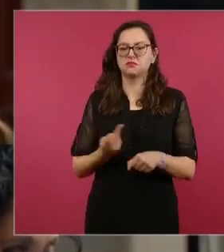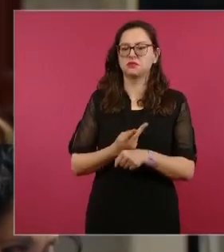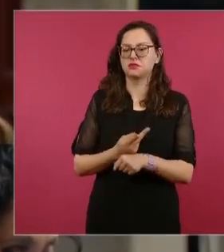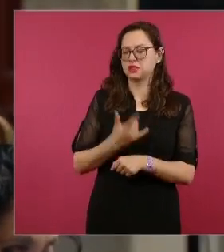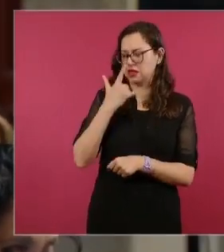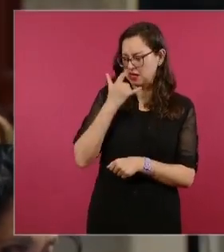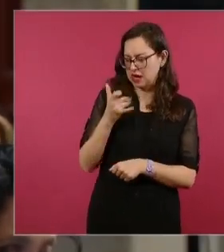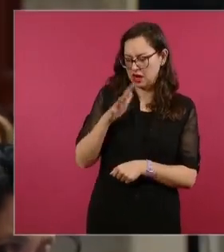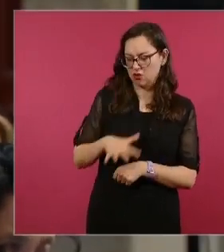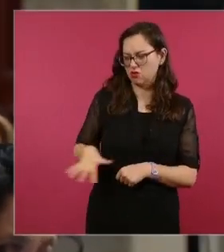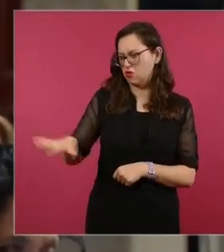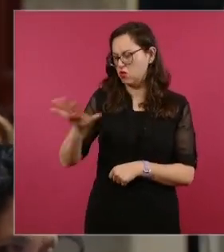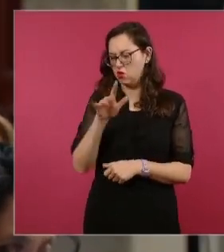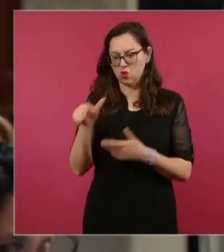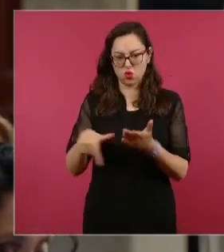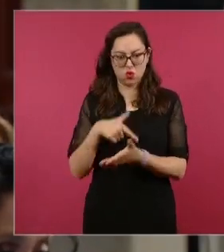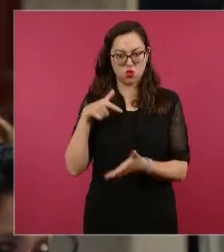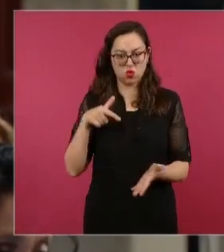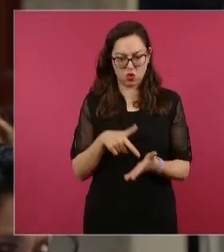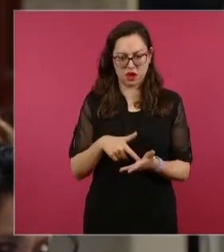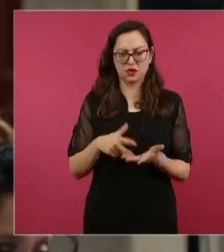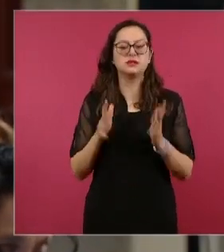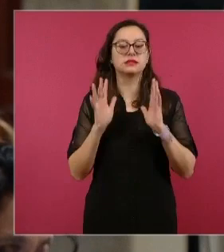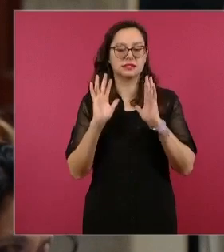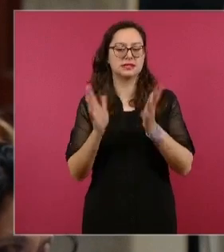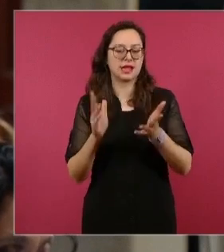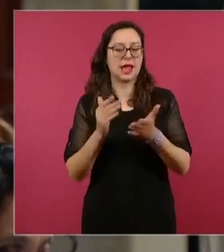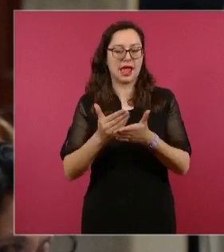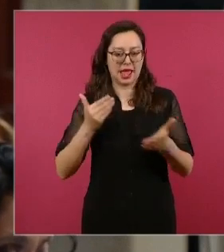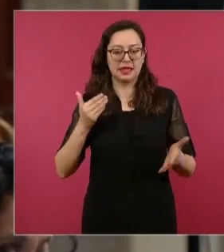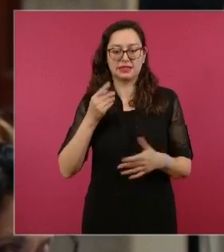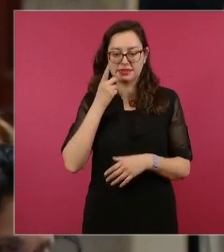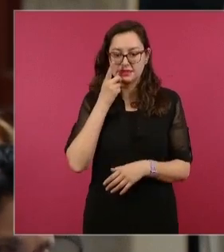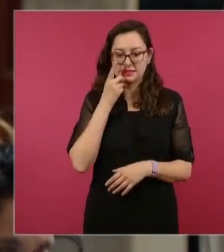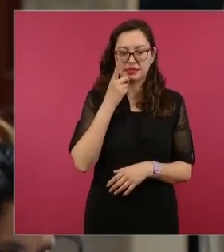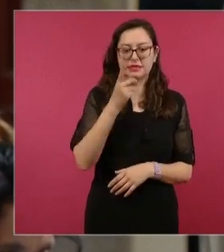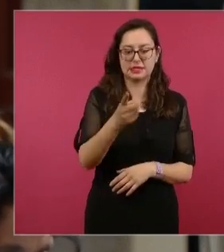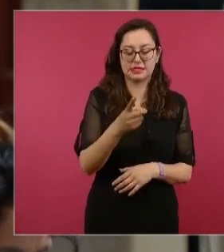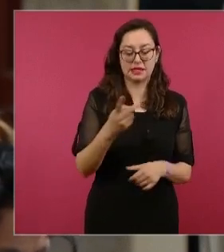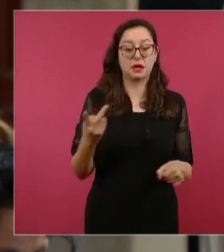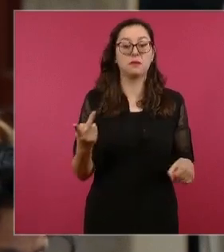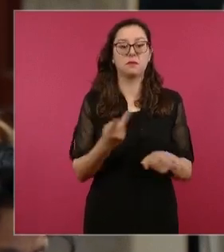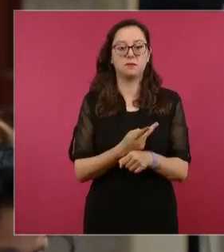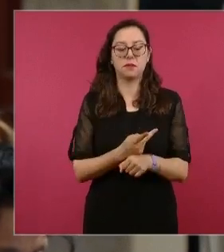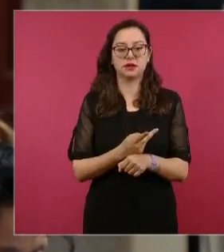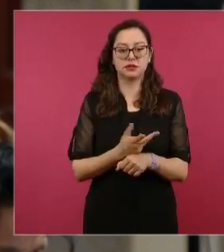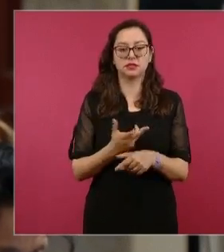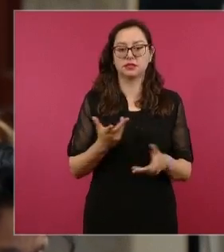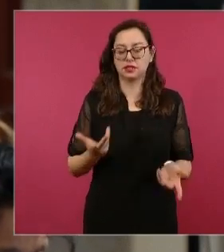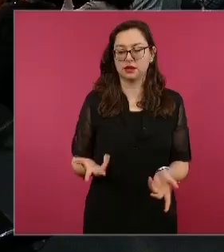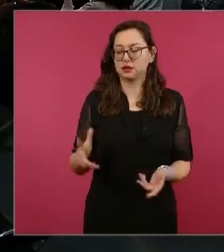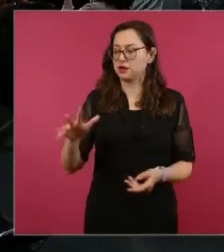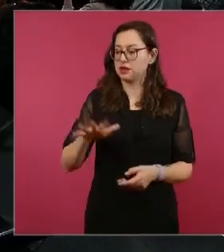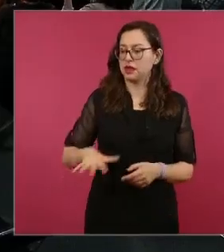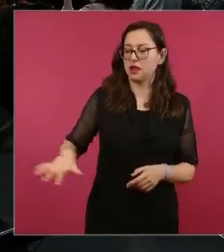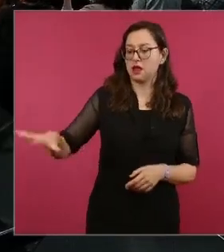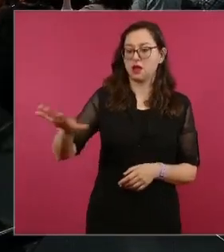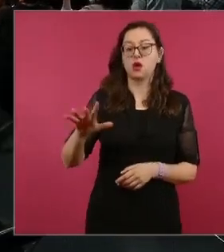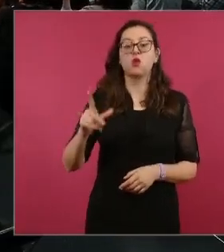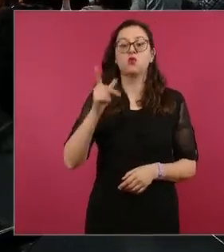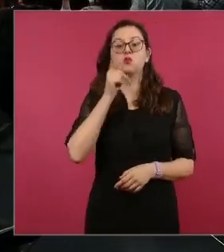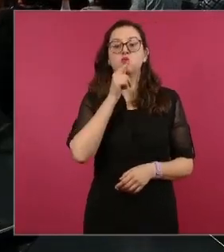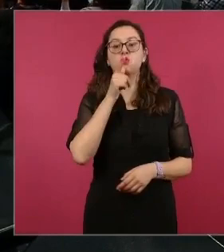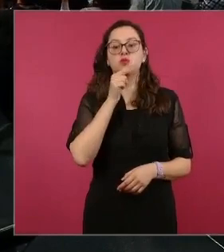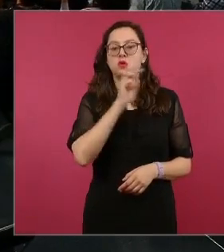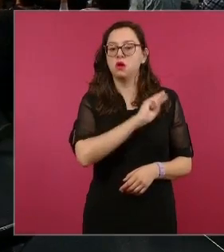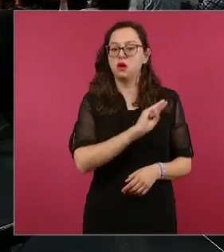yo comentado antes de este tema que está pasando en Playa del Carmen, en donde la policía municipal ingresó sin